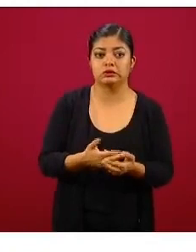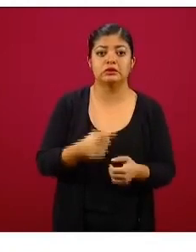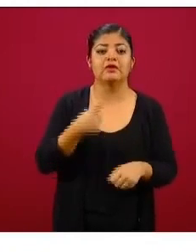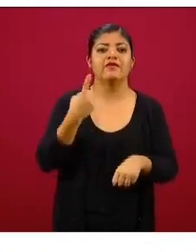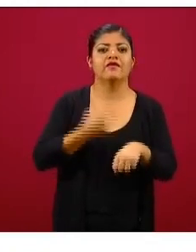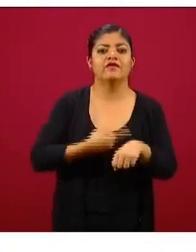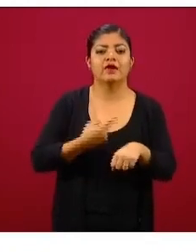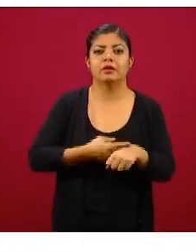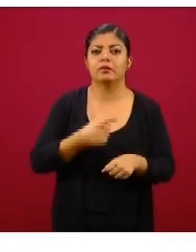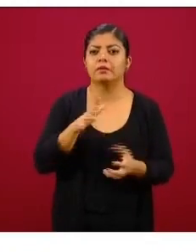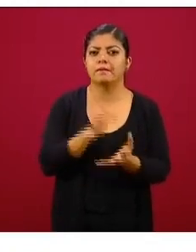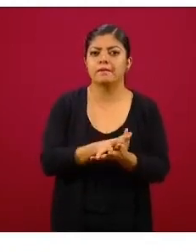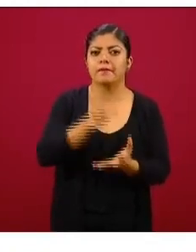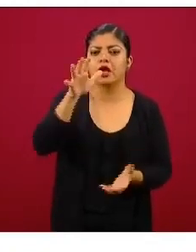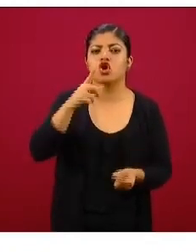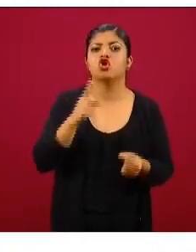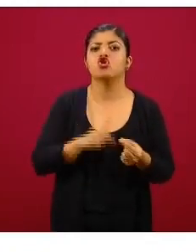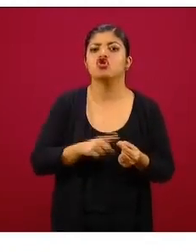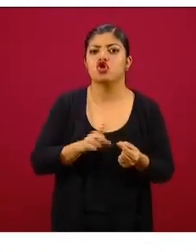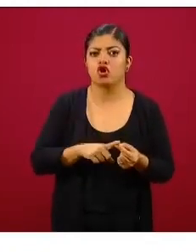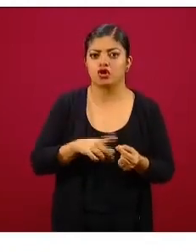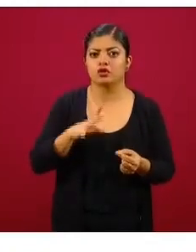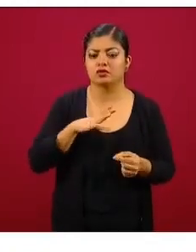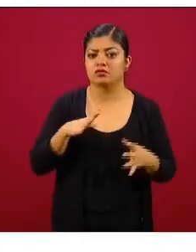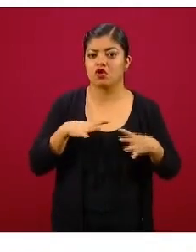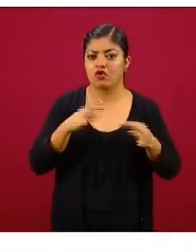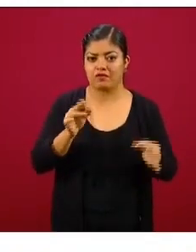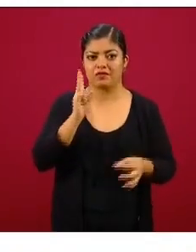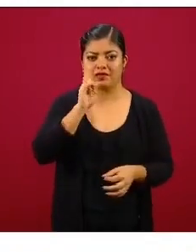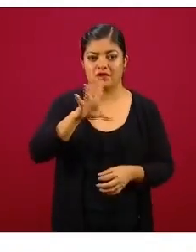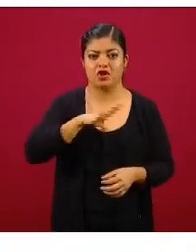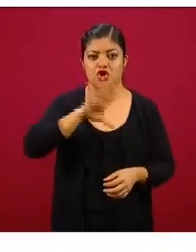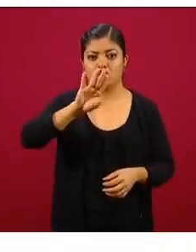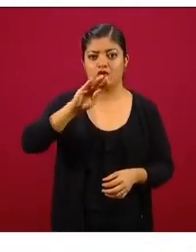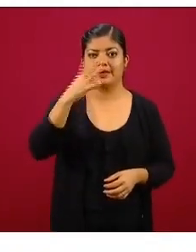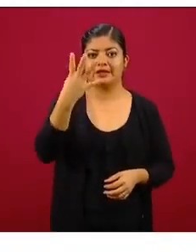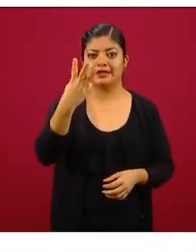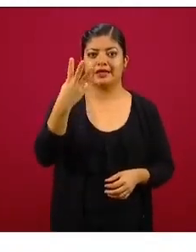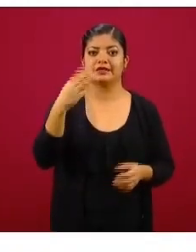enfermedad, es decir, la cantidad de casos que hasta el momento se han confirmado. Ahí están los